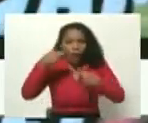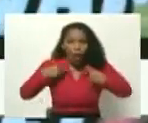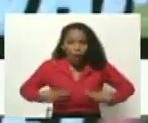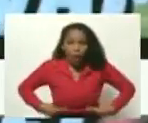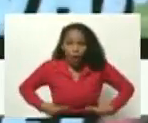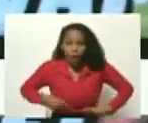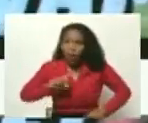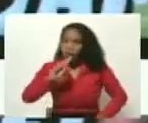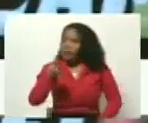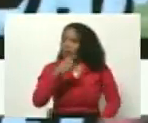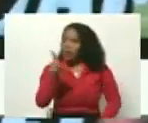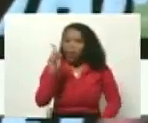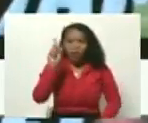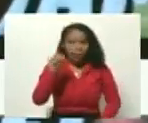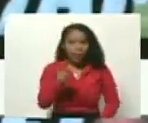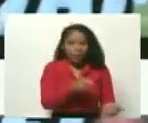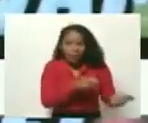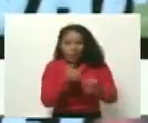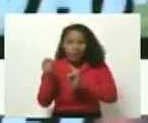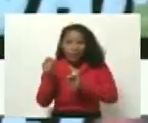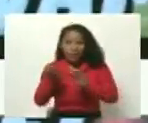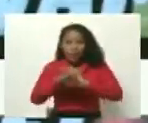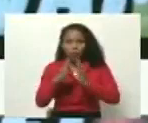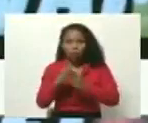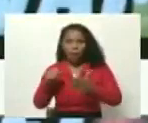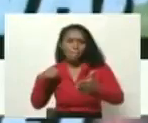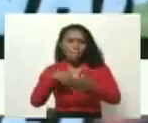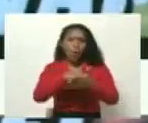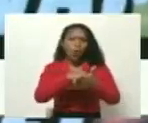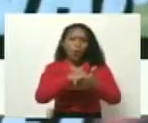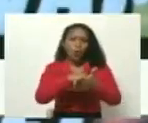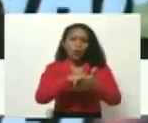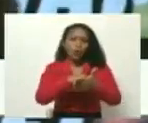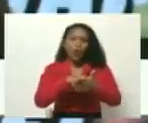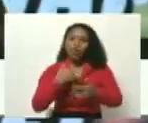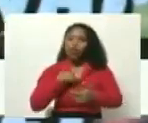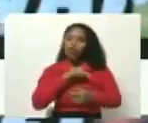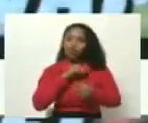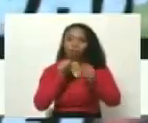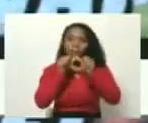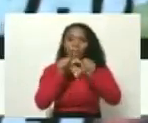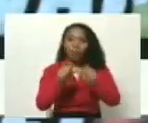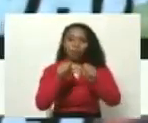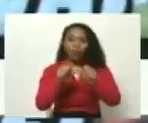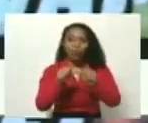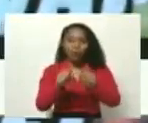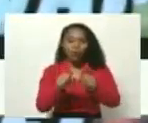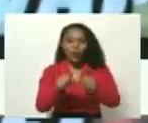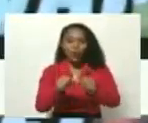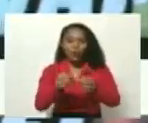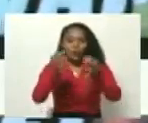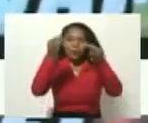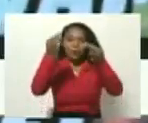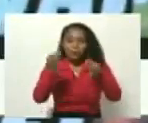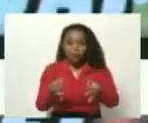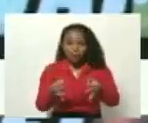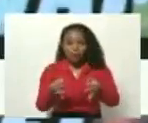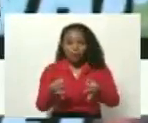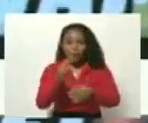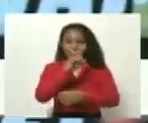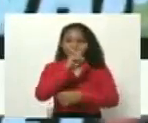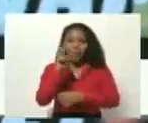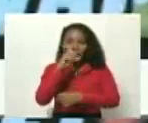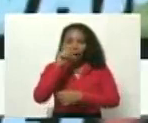también llevarse al mundo por delante. Nosotros nos mantenemos firmes a 20 años de